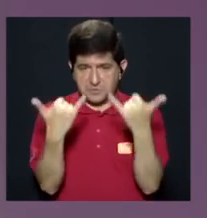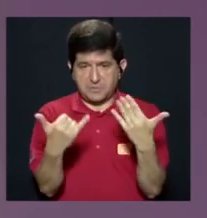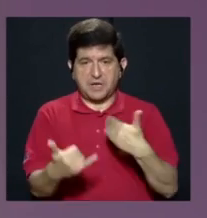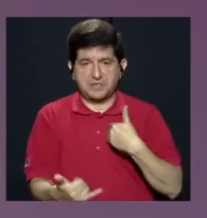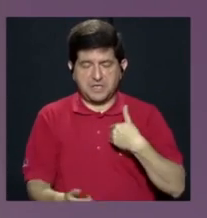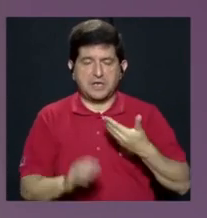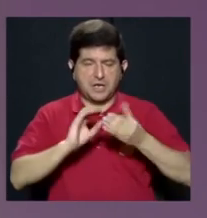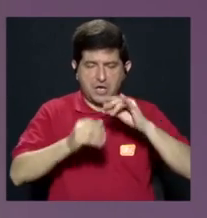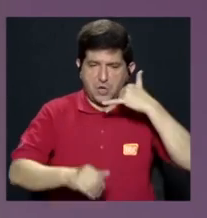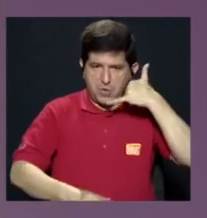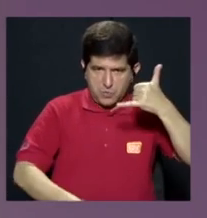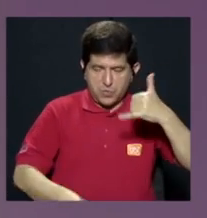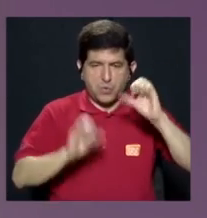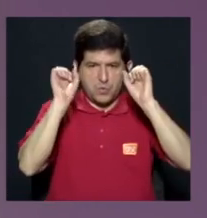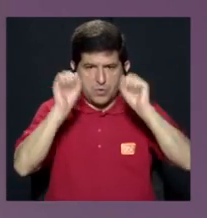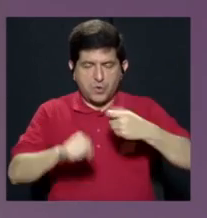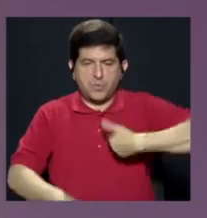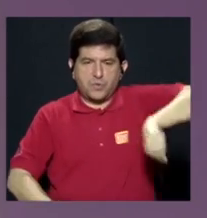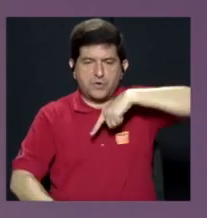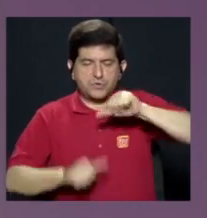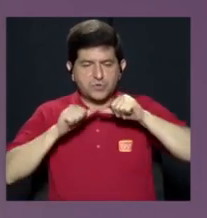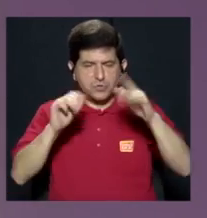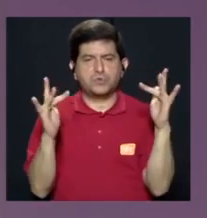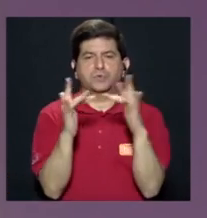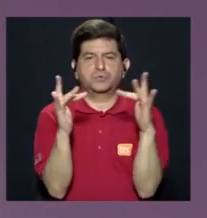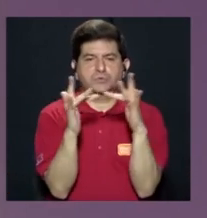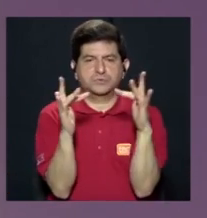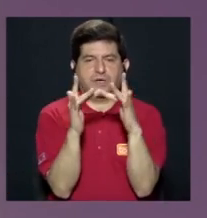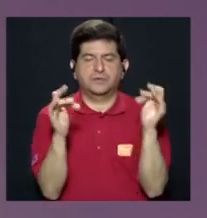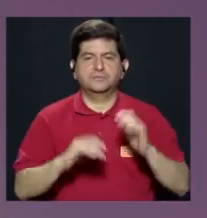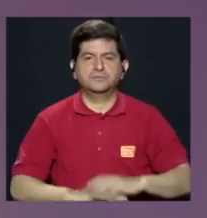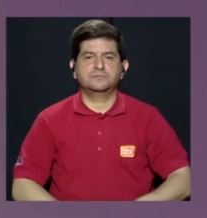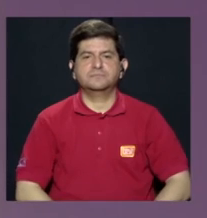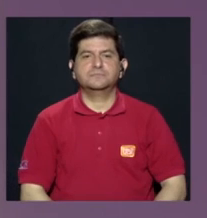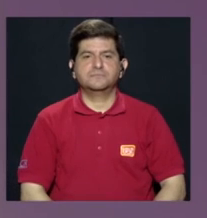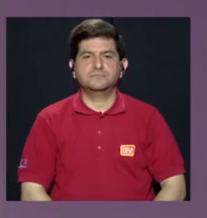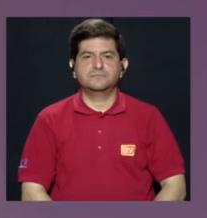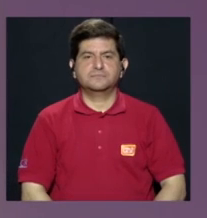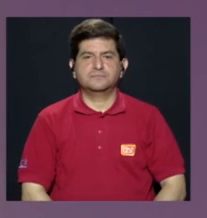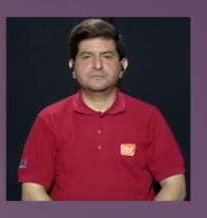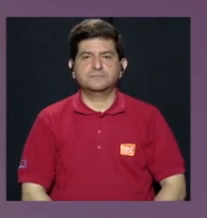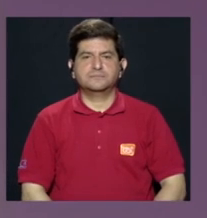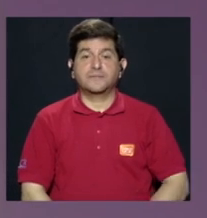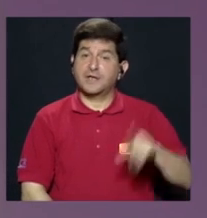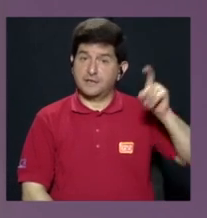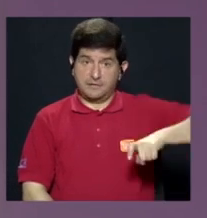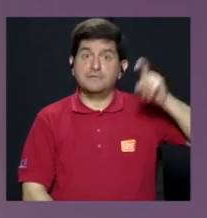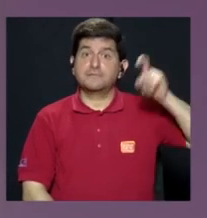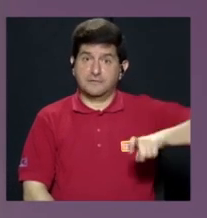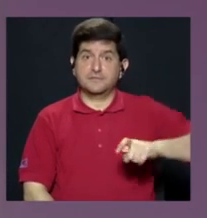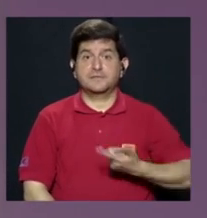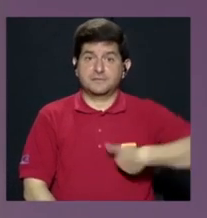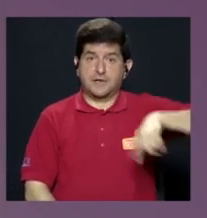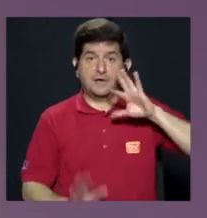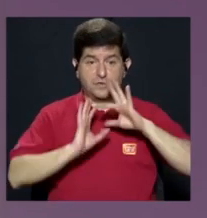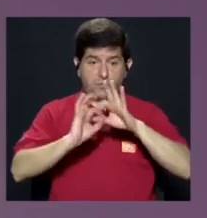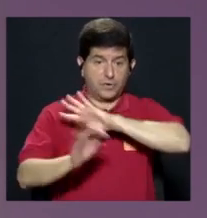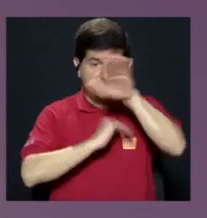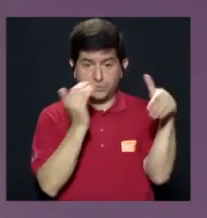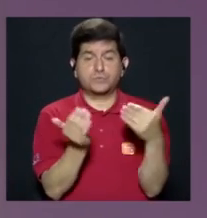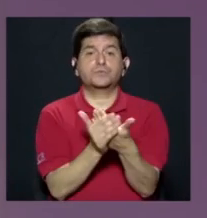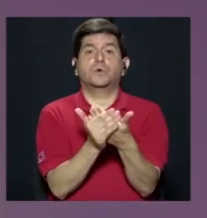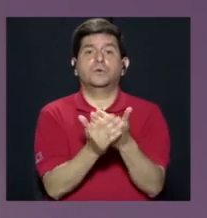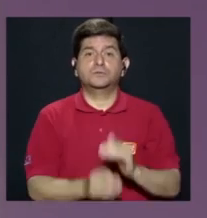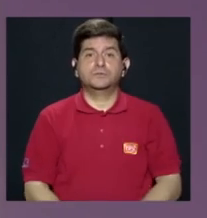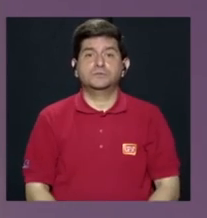tenemos un número de teléfono a donde podemos seguir contactándonos con ellos y Es necesario que unamos fuerzas todos, es